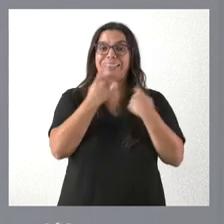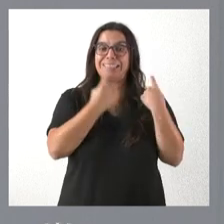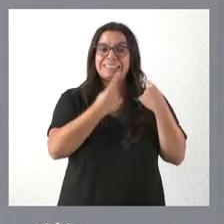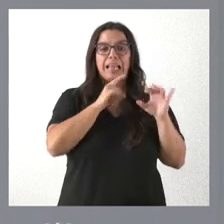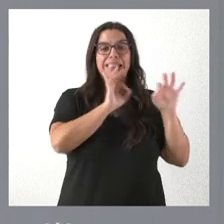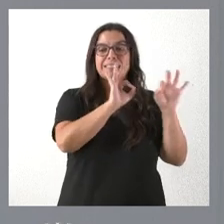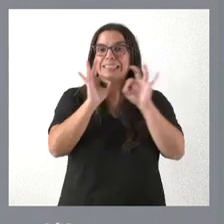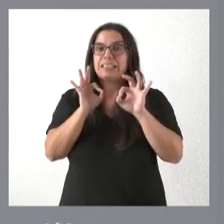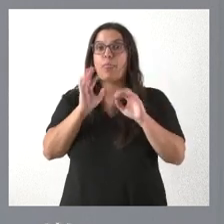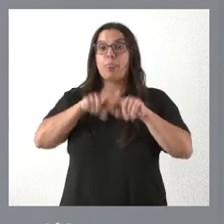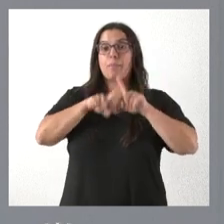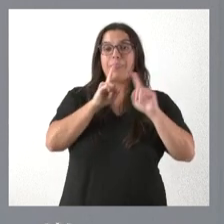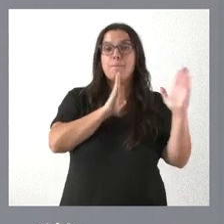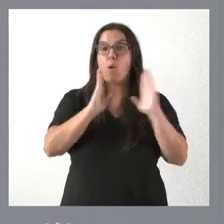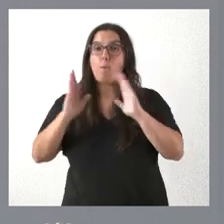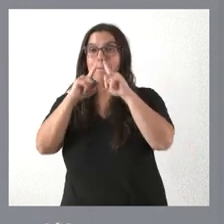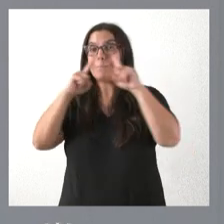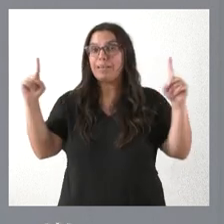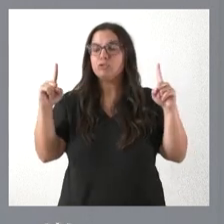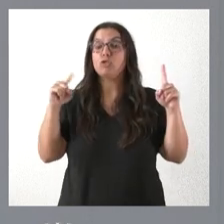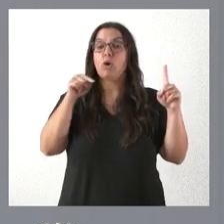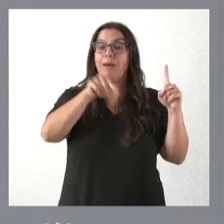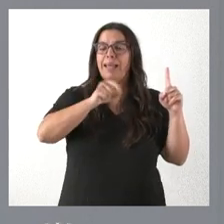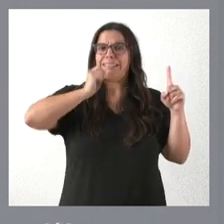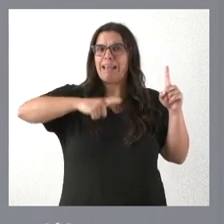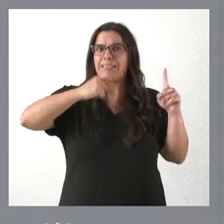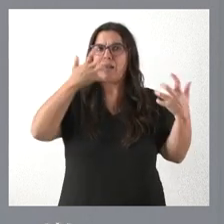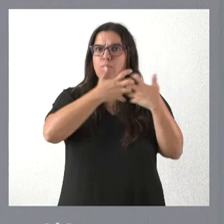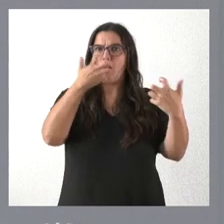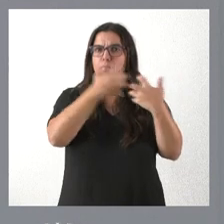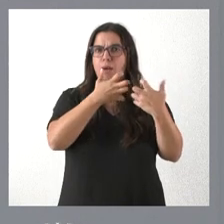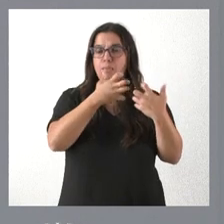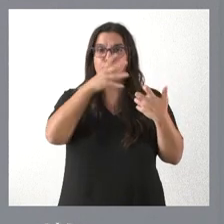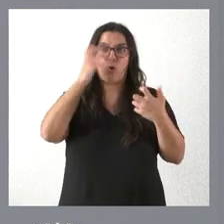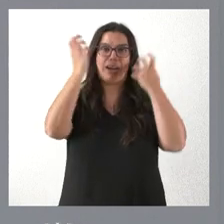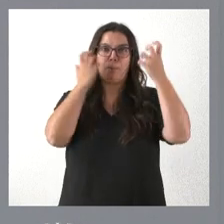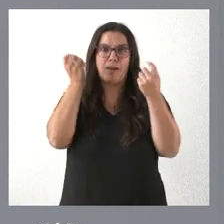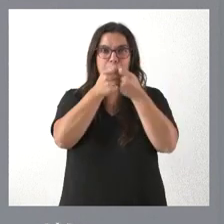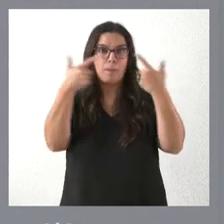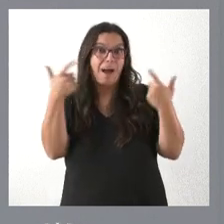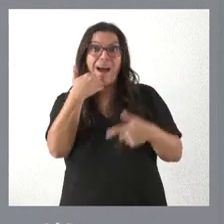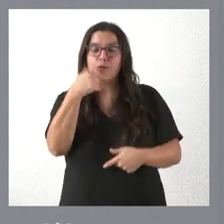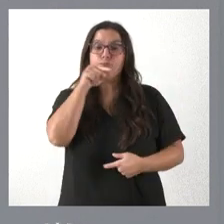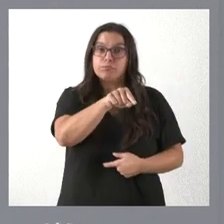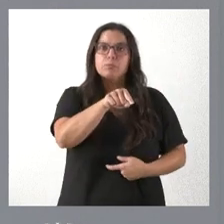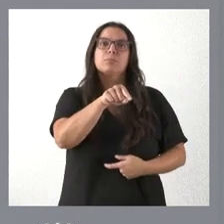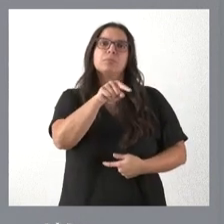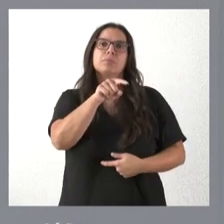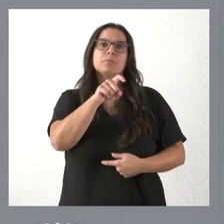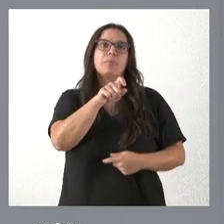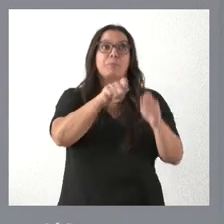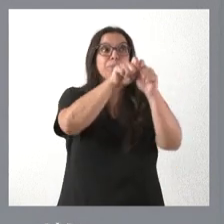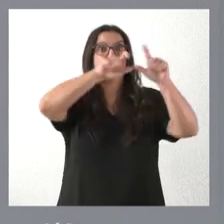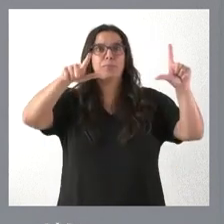momentos concretos la probabilidad de accidente con animales silvestres es mayor y Por tanto se va informando